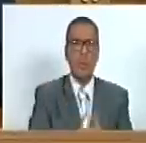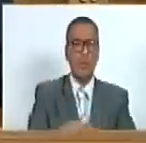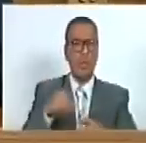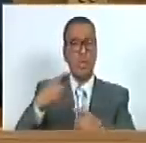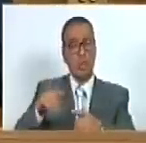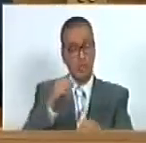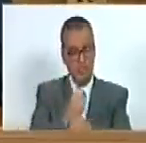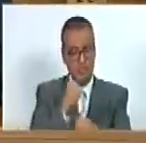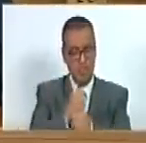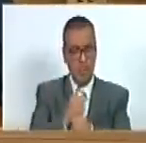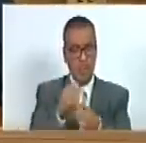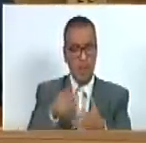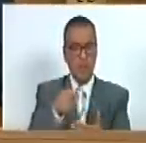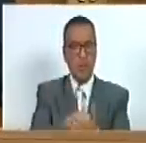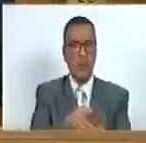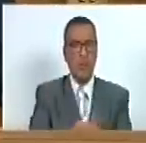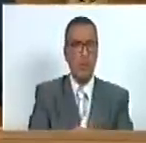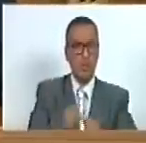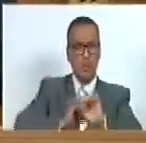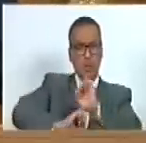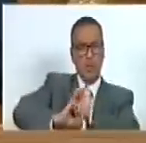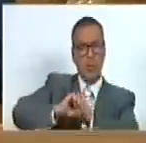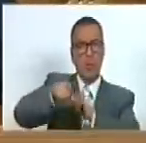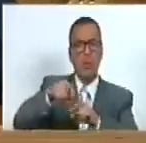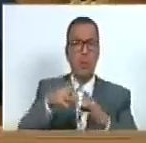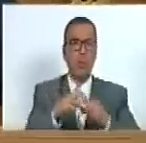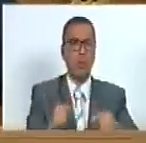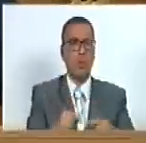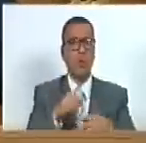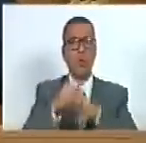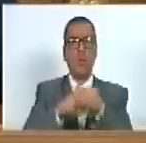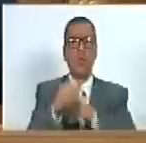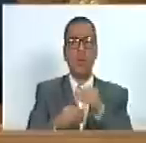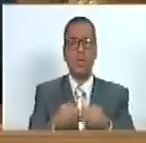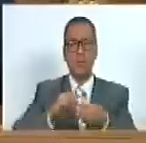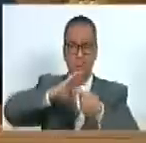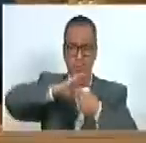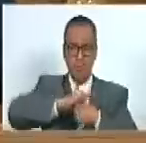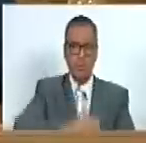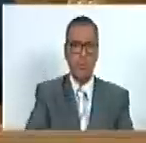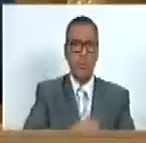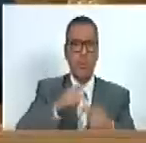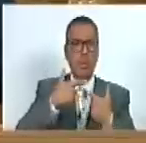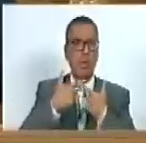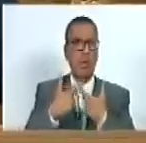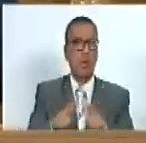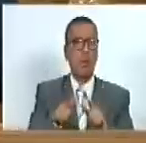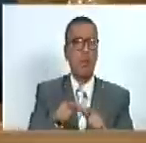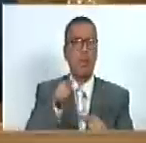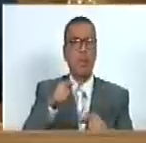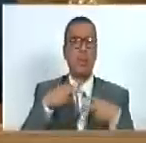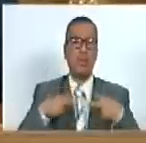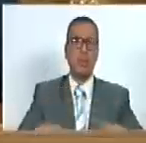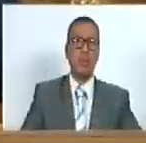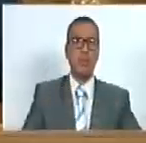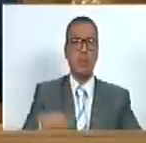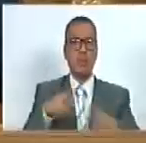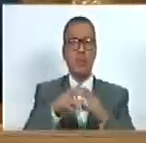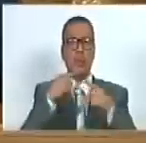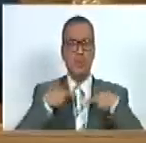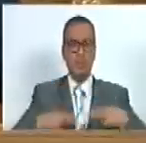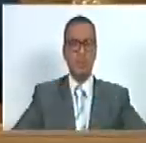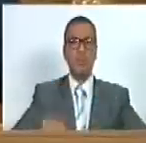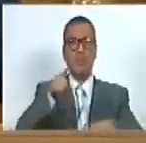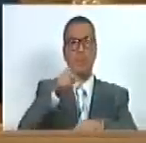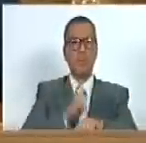derechos laborales y oponerse a las medidas neoliberales que oprimen la libertad y vida de los seres humanos para